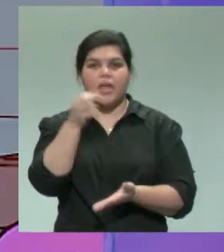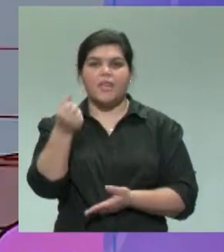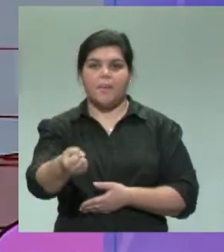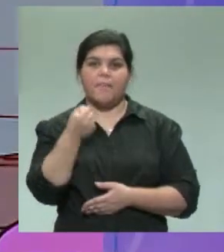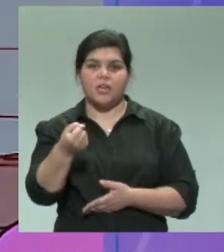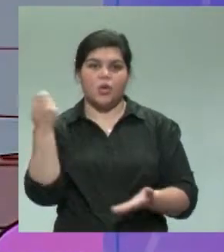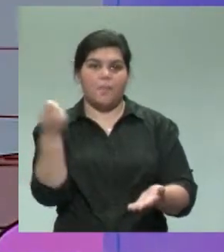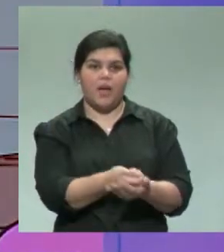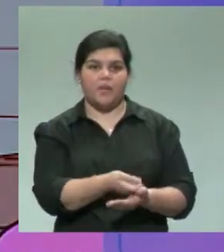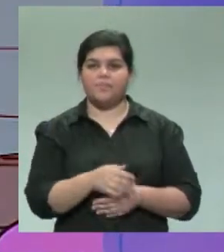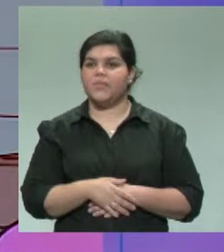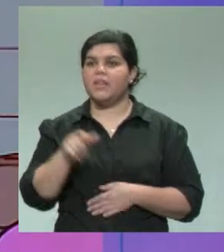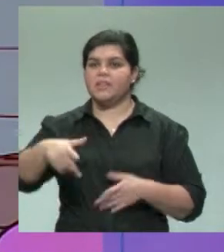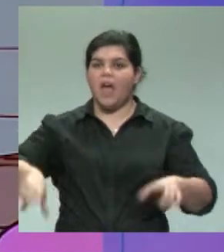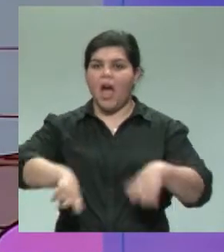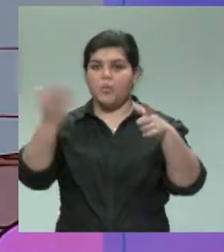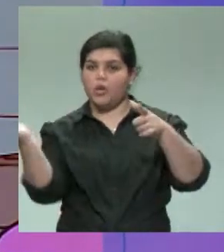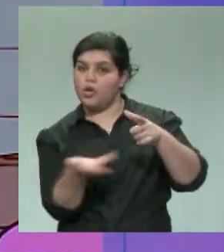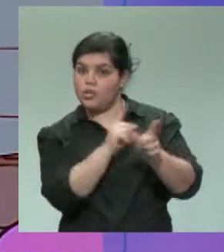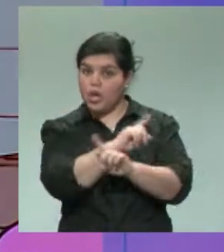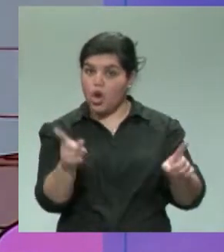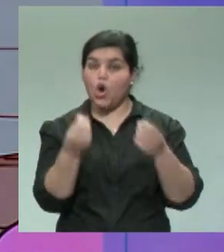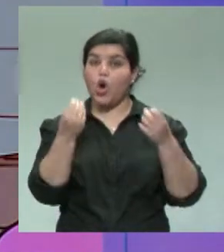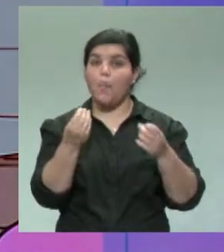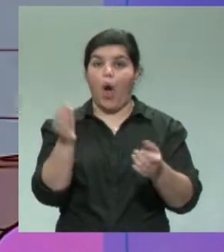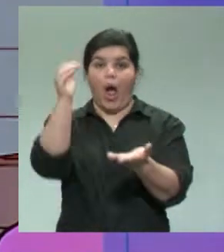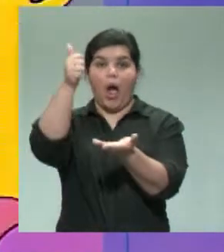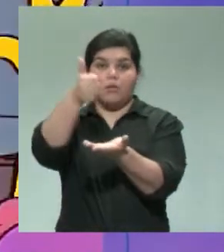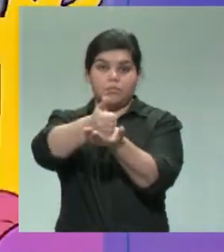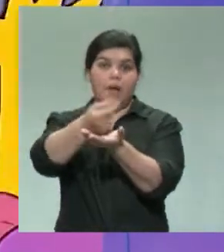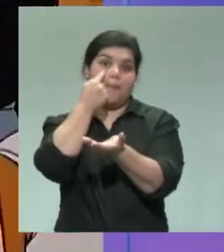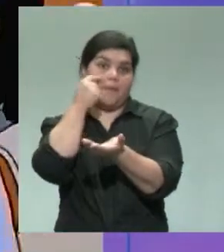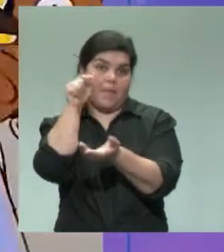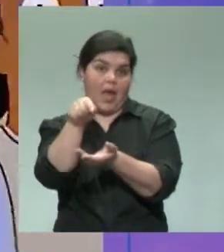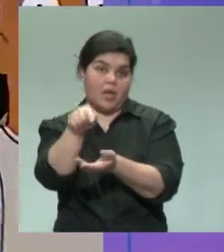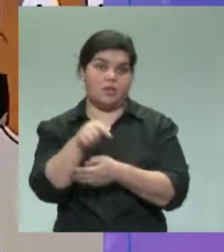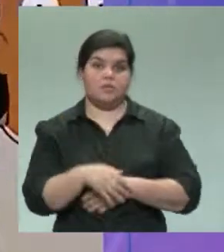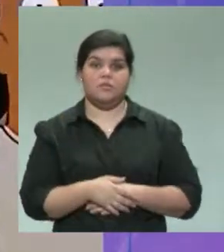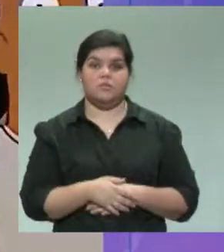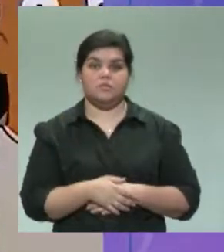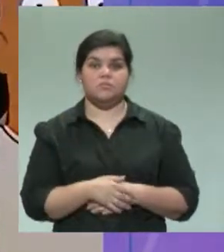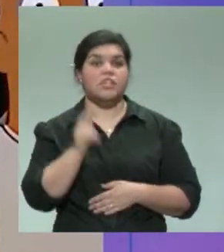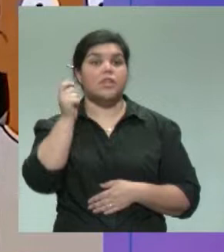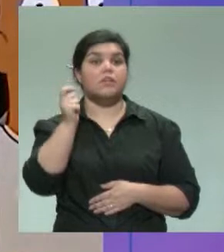podrían cortar el árbol si uno de los nuestros viviera en él. ¿Algún voluntario? ¡Yo!